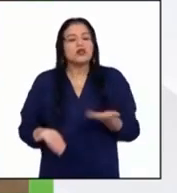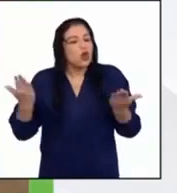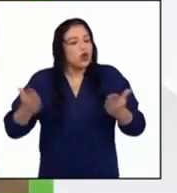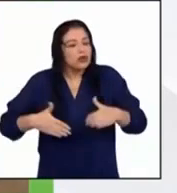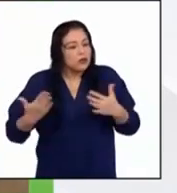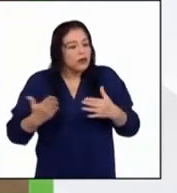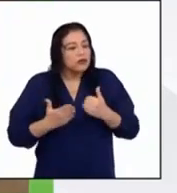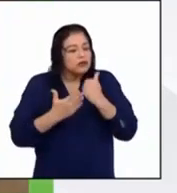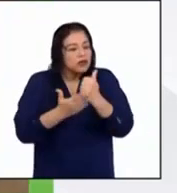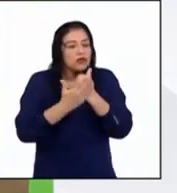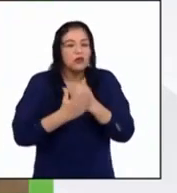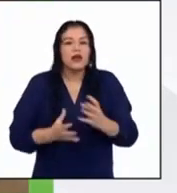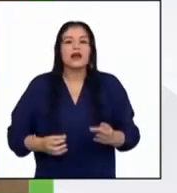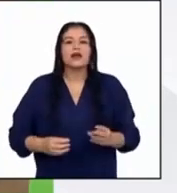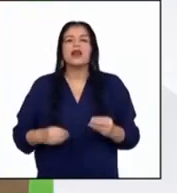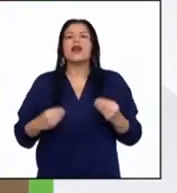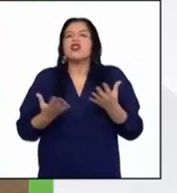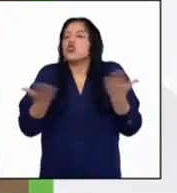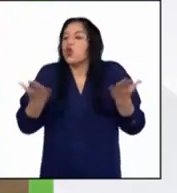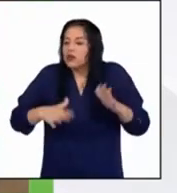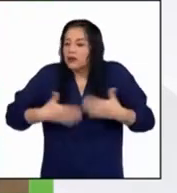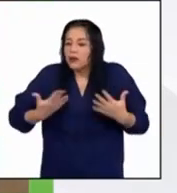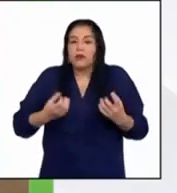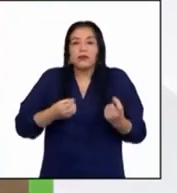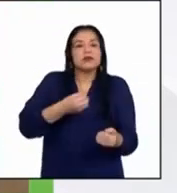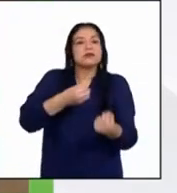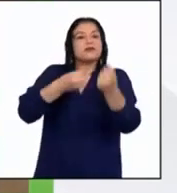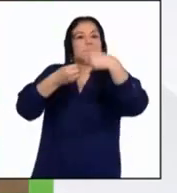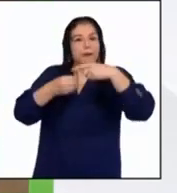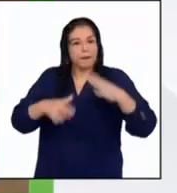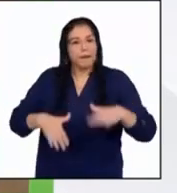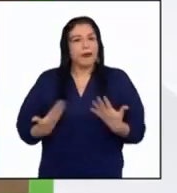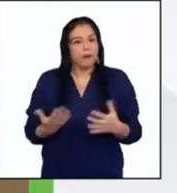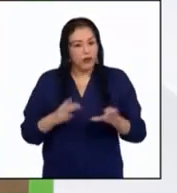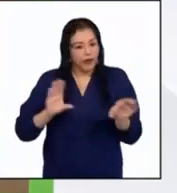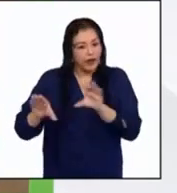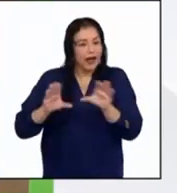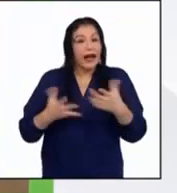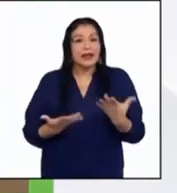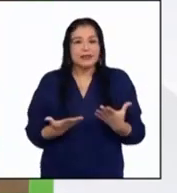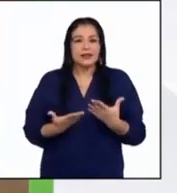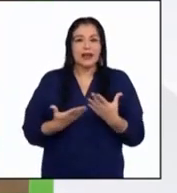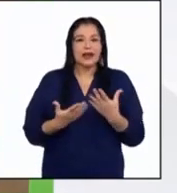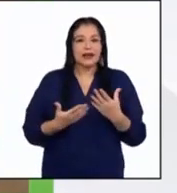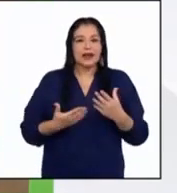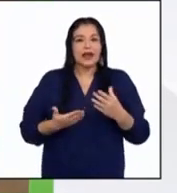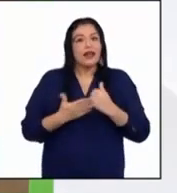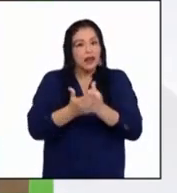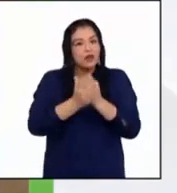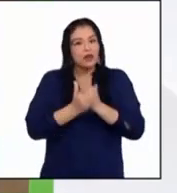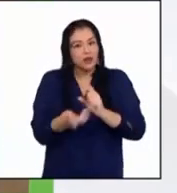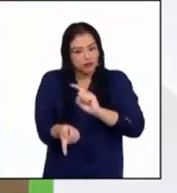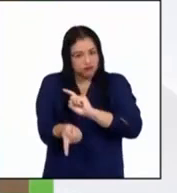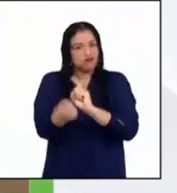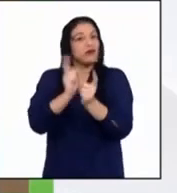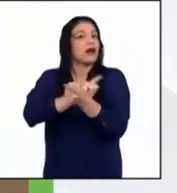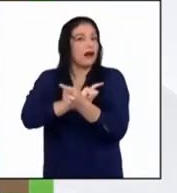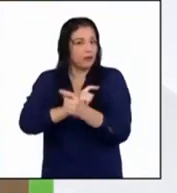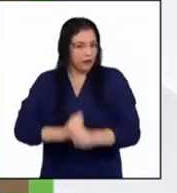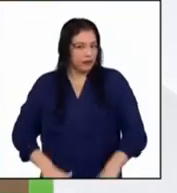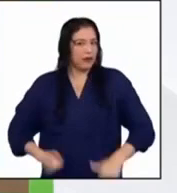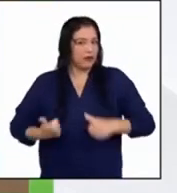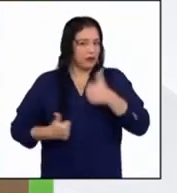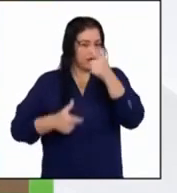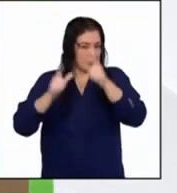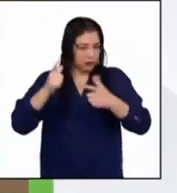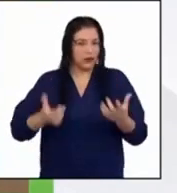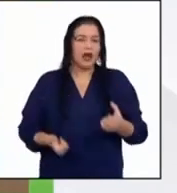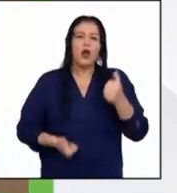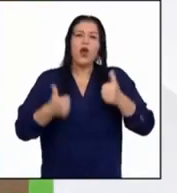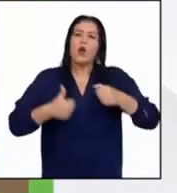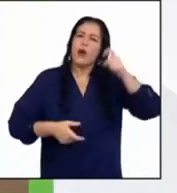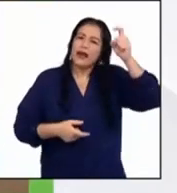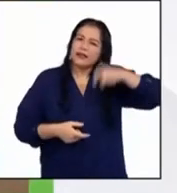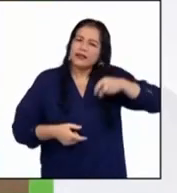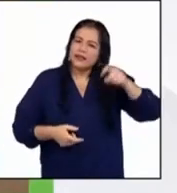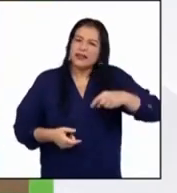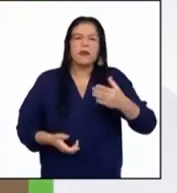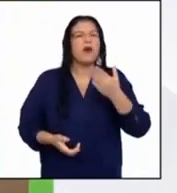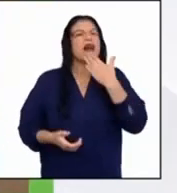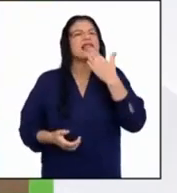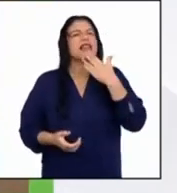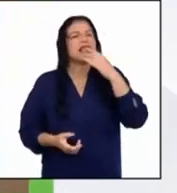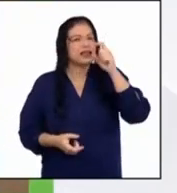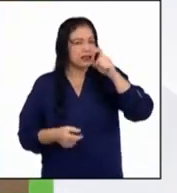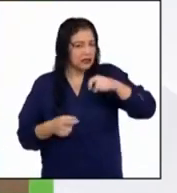dónde podemos participar para poder gestionar y generar estos cambios. ¿Qué es lo que necesitamos? ¿A quiénes